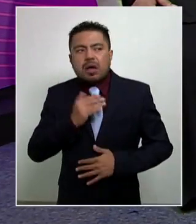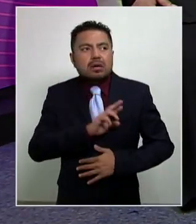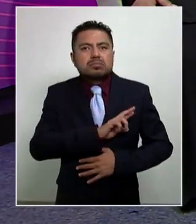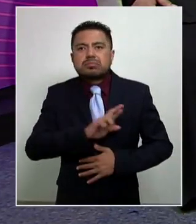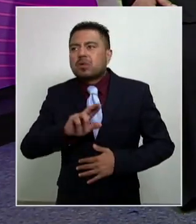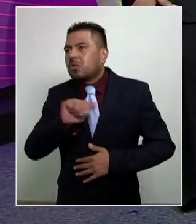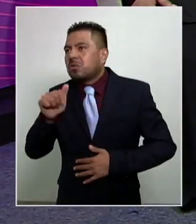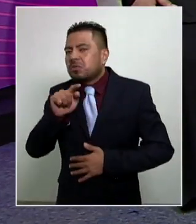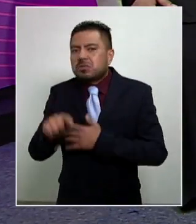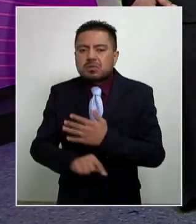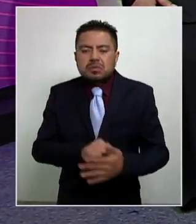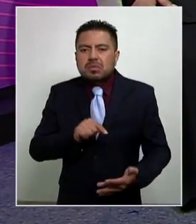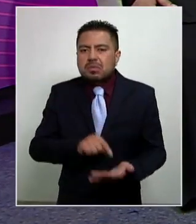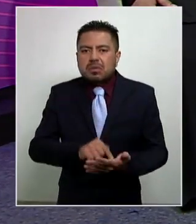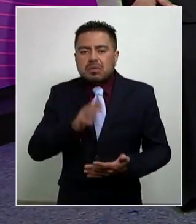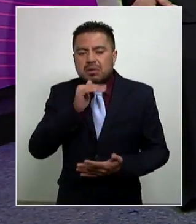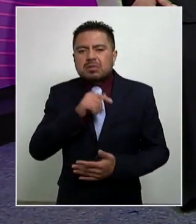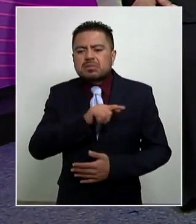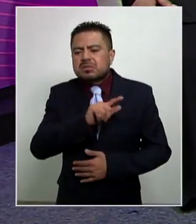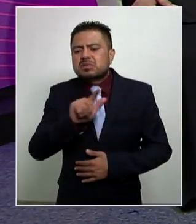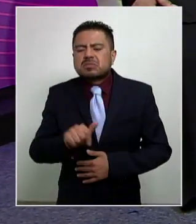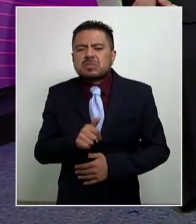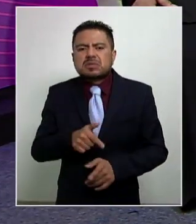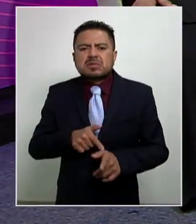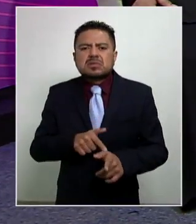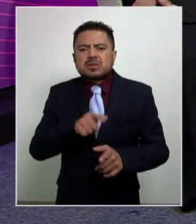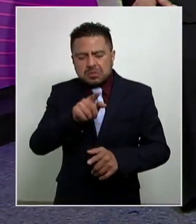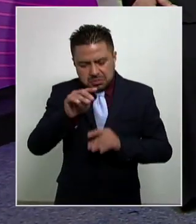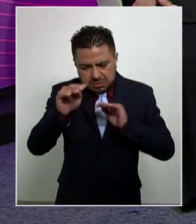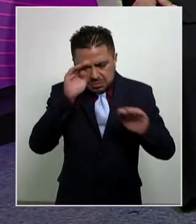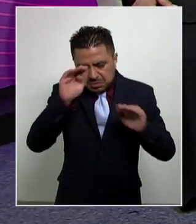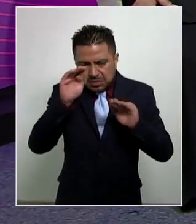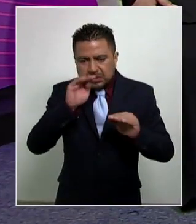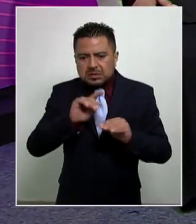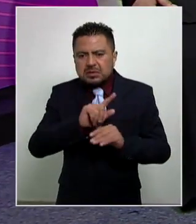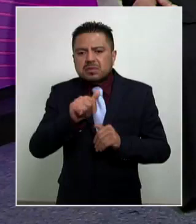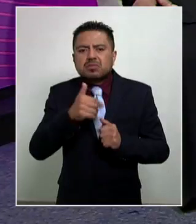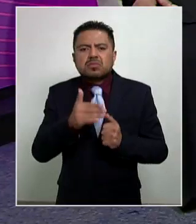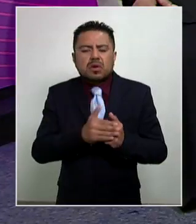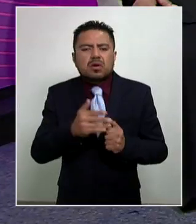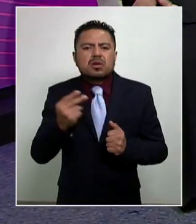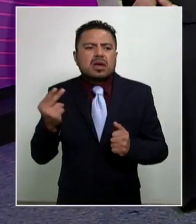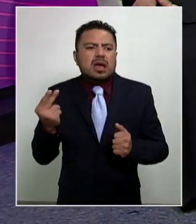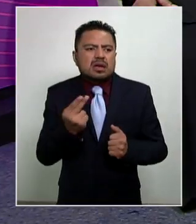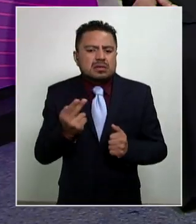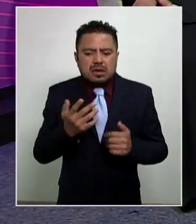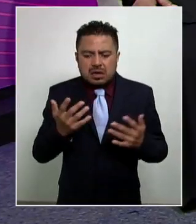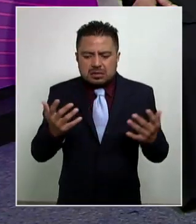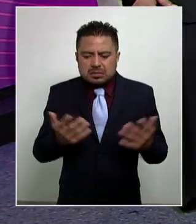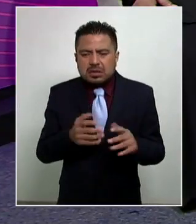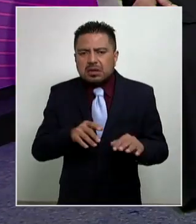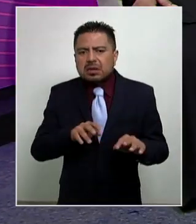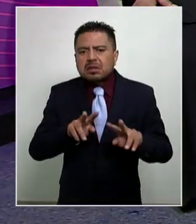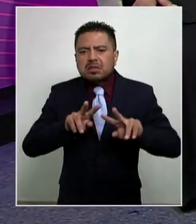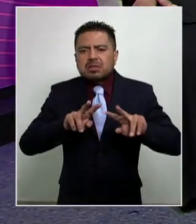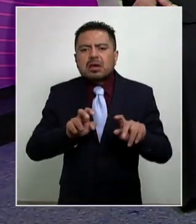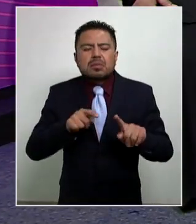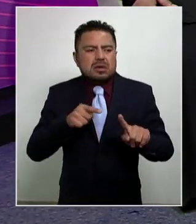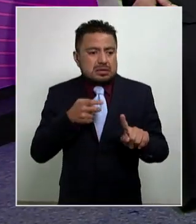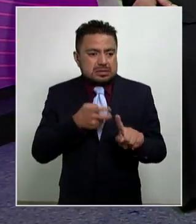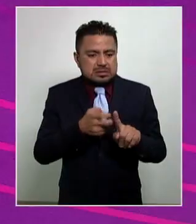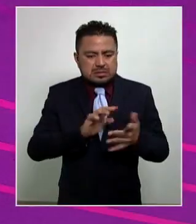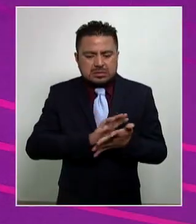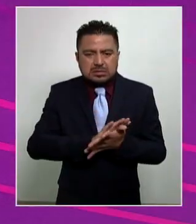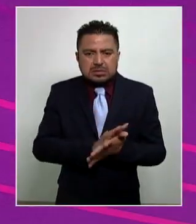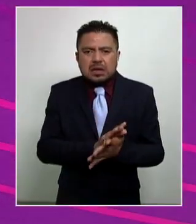espacios en otros lados. ¿Qué sigue? ¿Qué pensarías tú que se tiene que hacer con estas temáticas, con el tema del racismo,